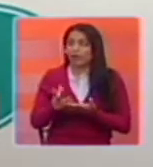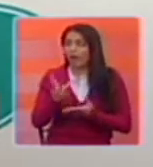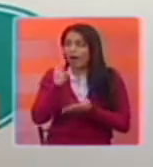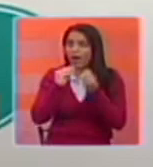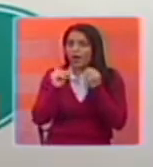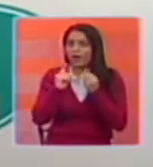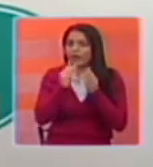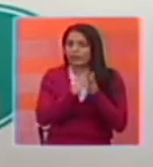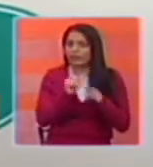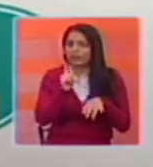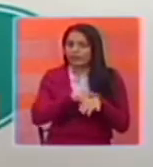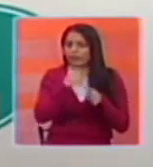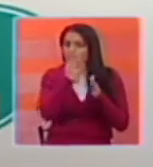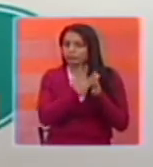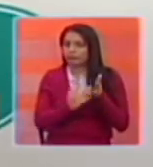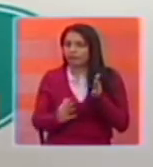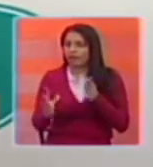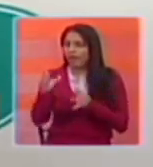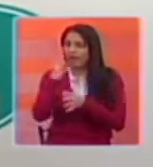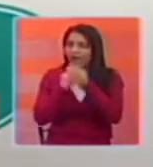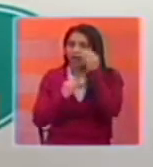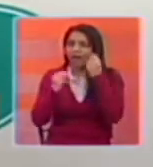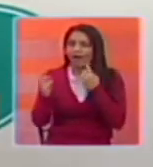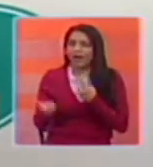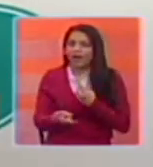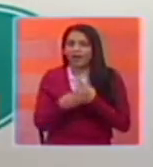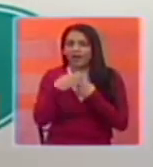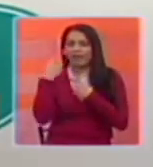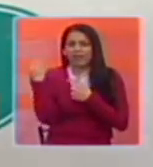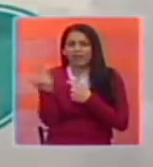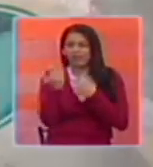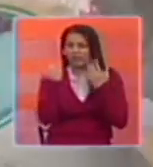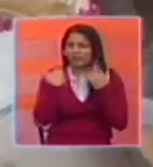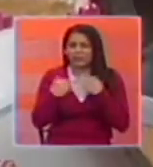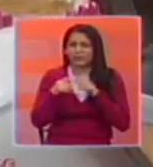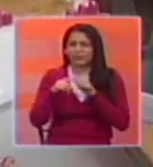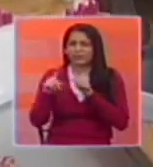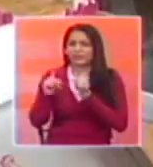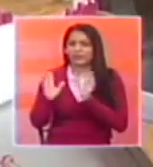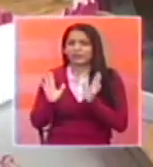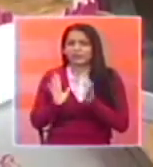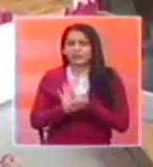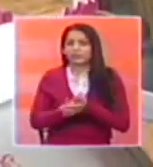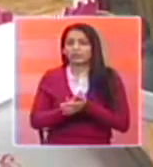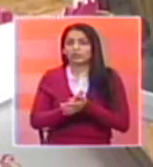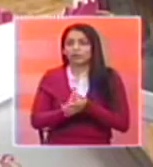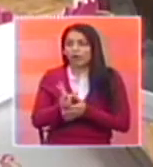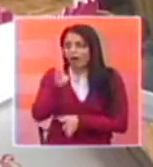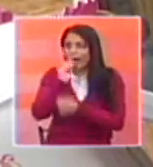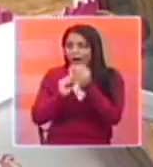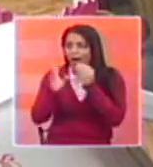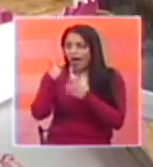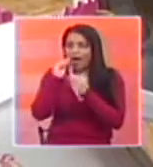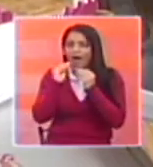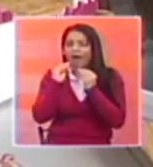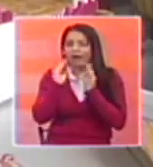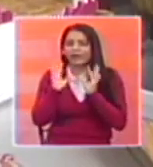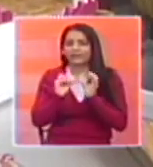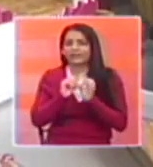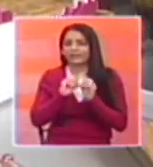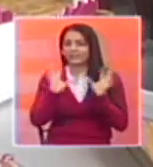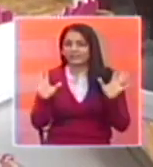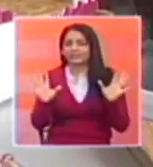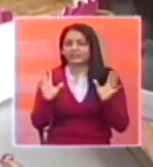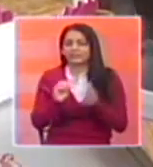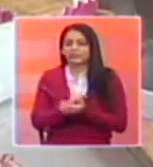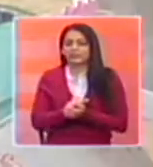de estos años y lo he aprendido por internet, por televisión y todo, de técnicas no sé. Lo único que tengo claro en